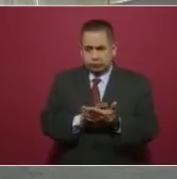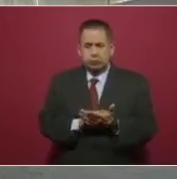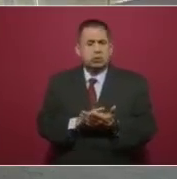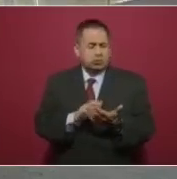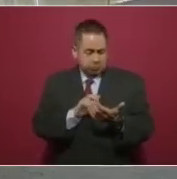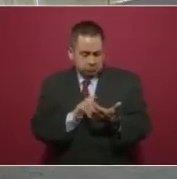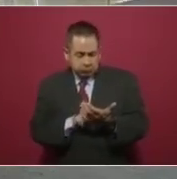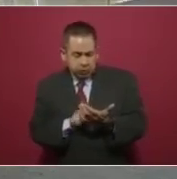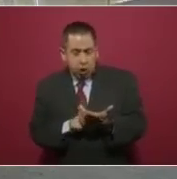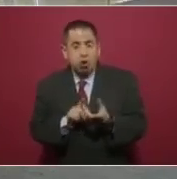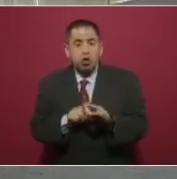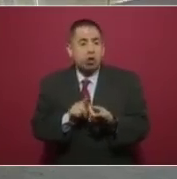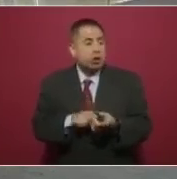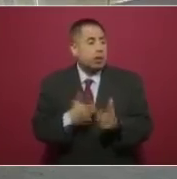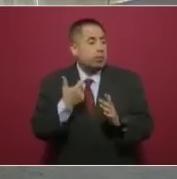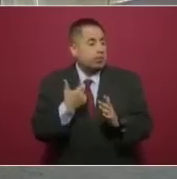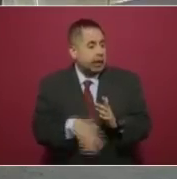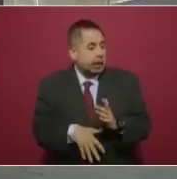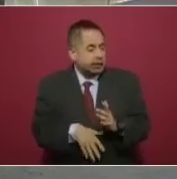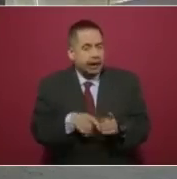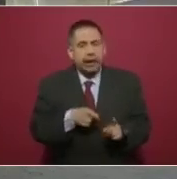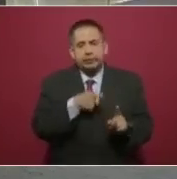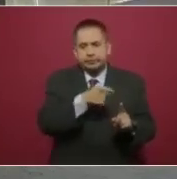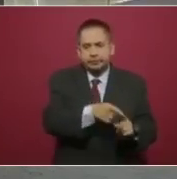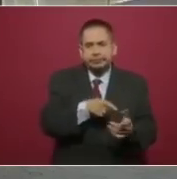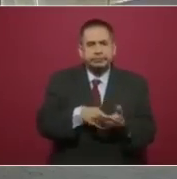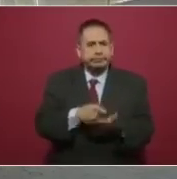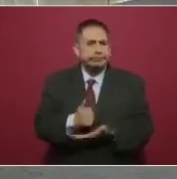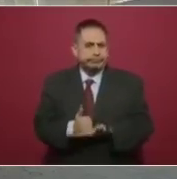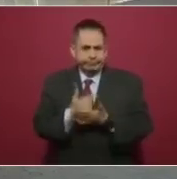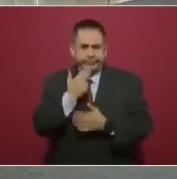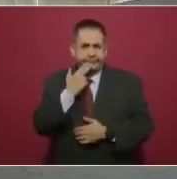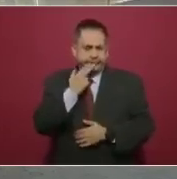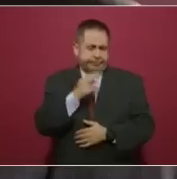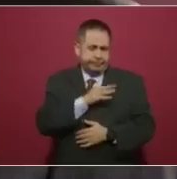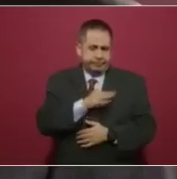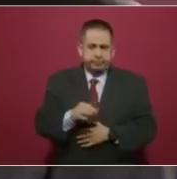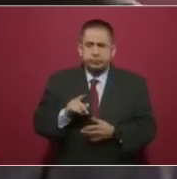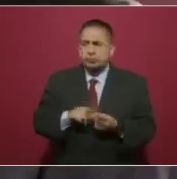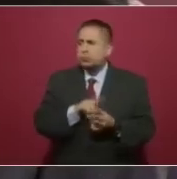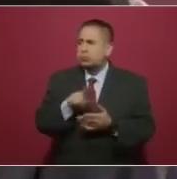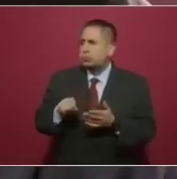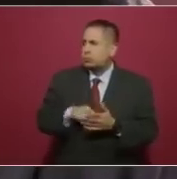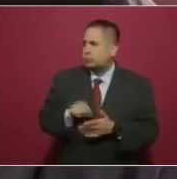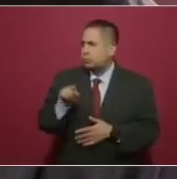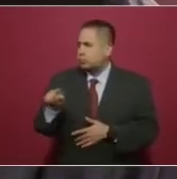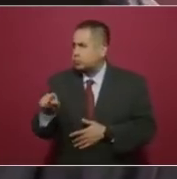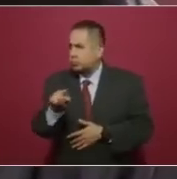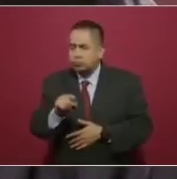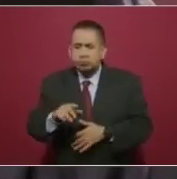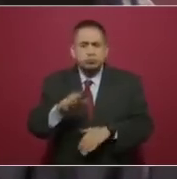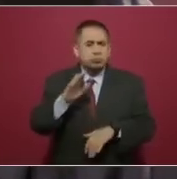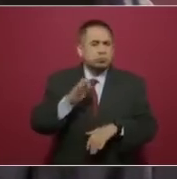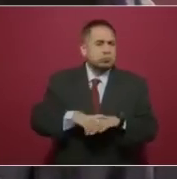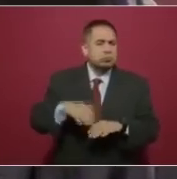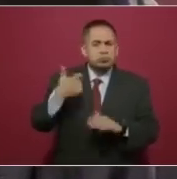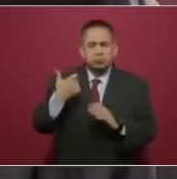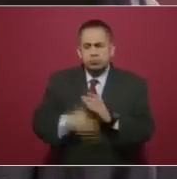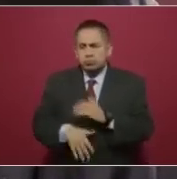utilizar en las ciudades para saber en qué gasolinería o